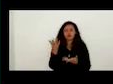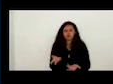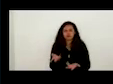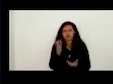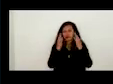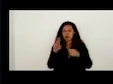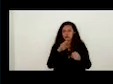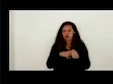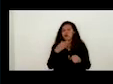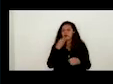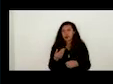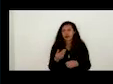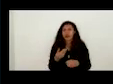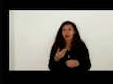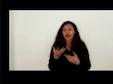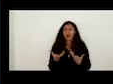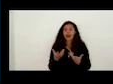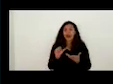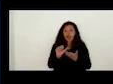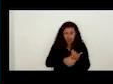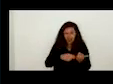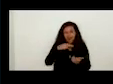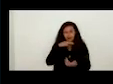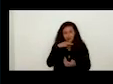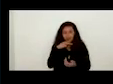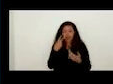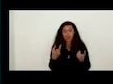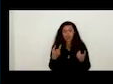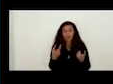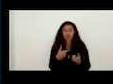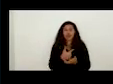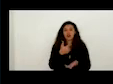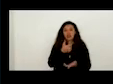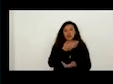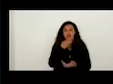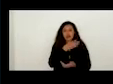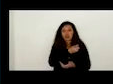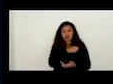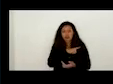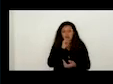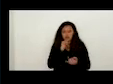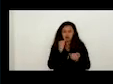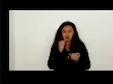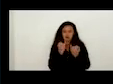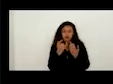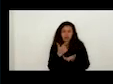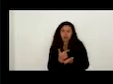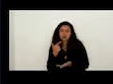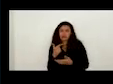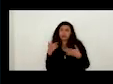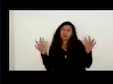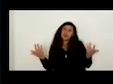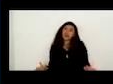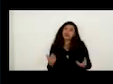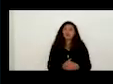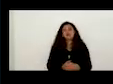El aguacate entra dentro de una grasa saludable y también vamos a tener grasas que son hasta cierto punto,